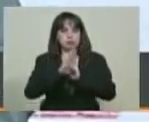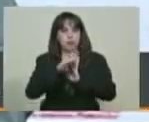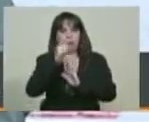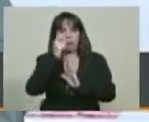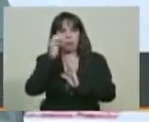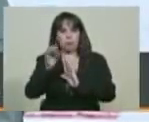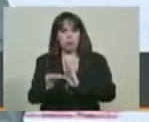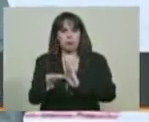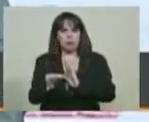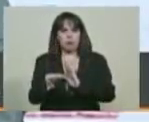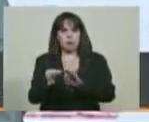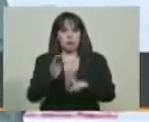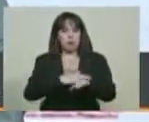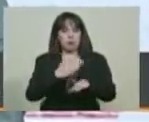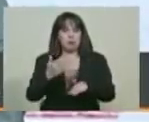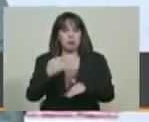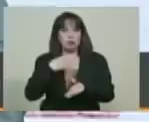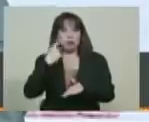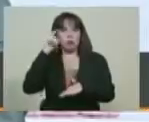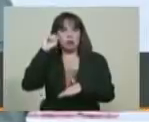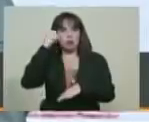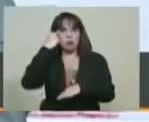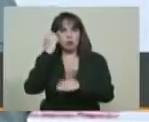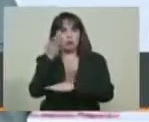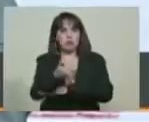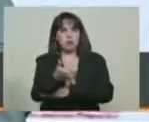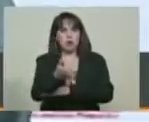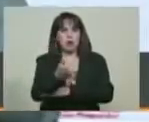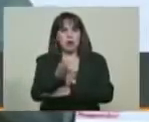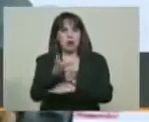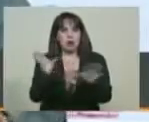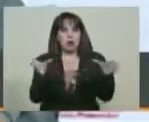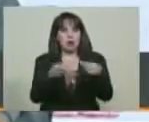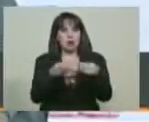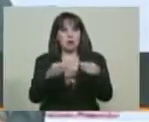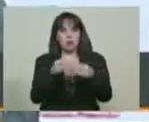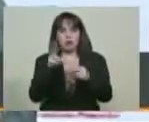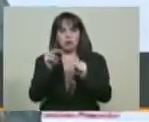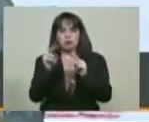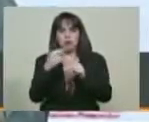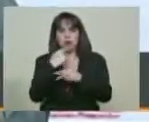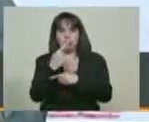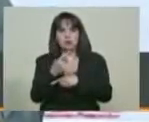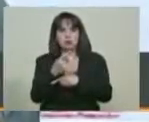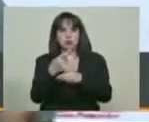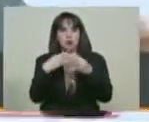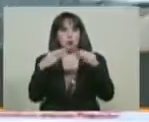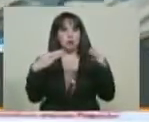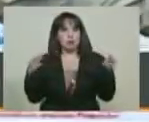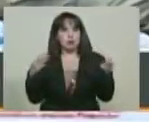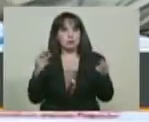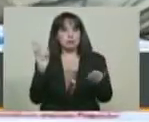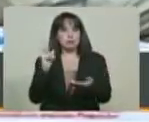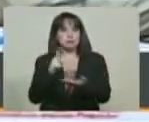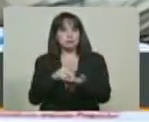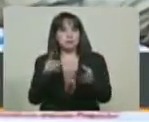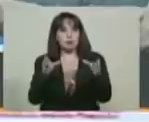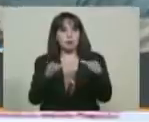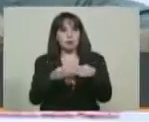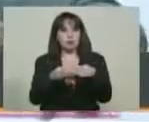Yo era niño porque yo recuerdo que yo iba a reuniones. Esto nunca lo he dicho públicamente. Yo iba a